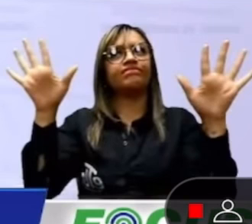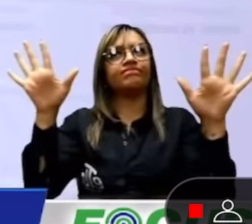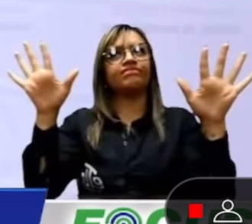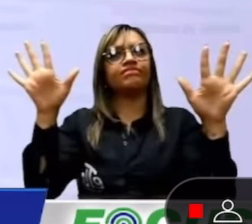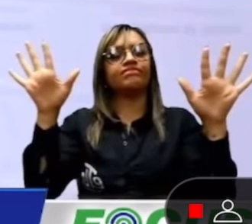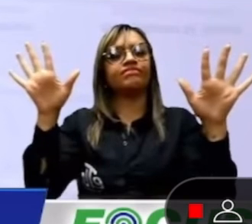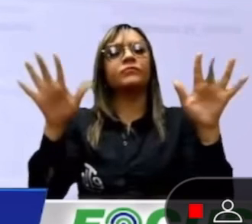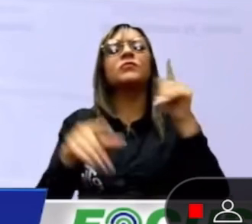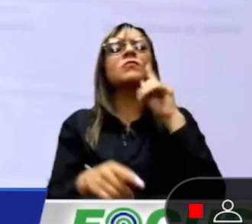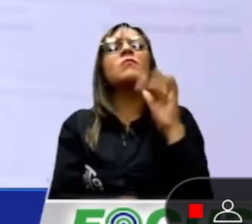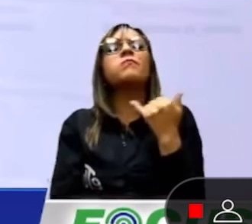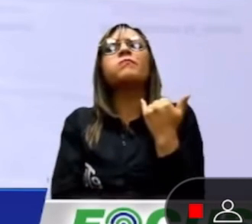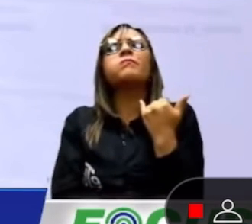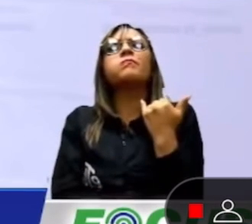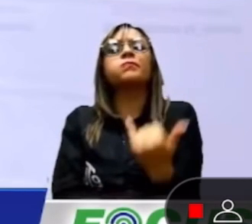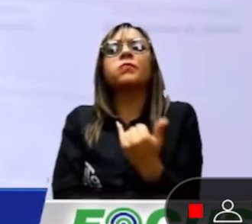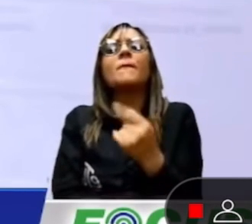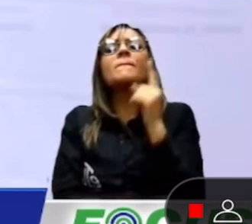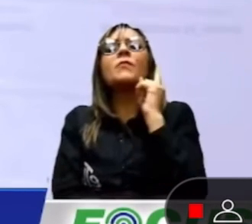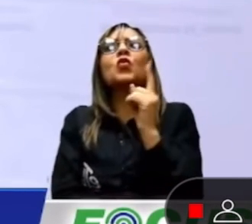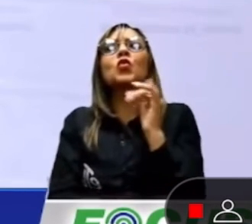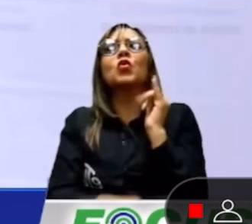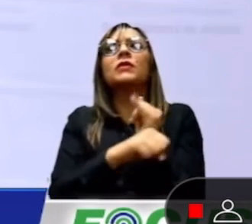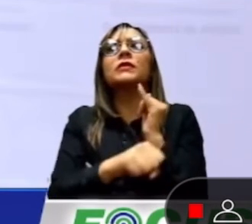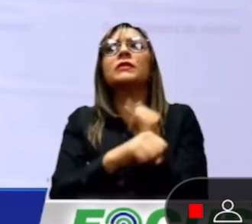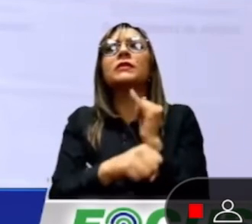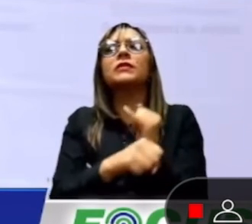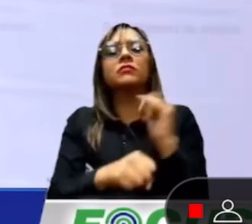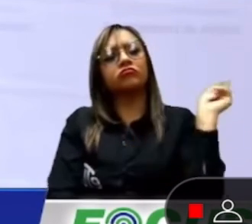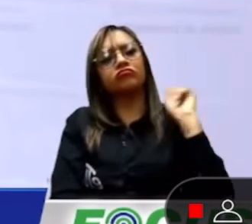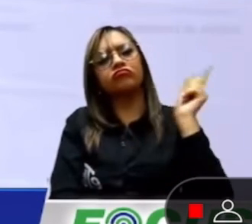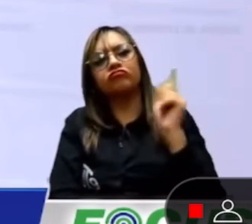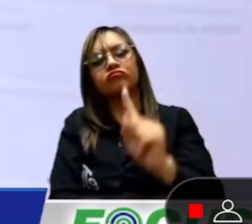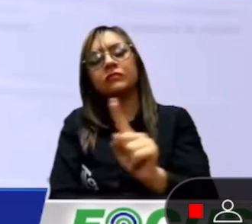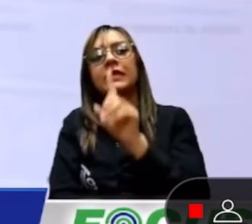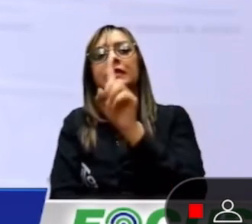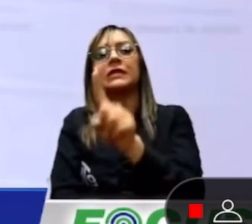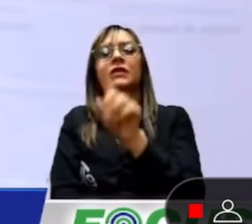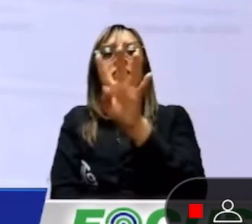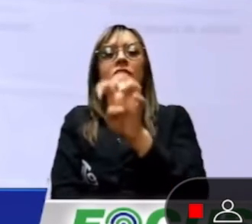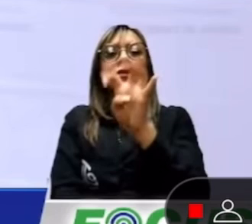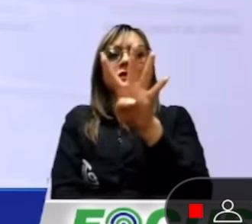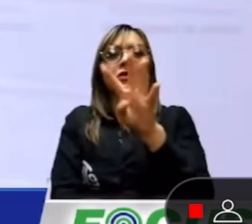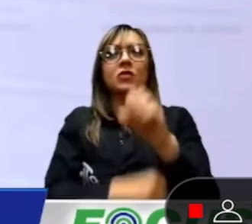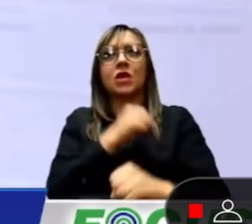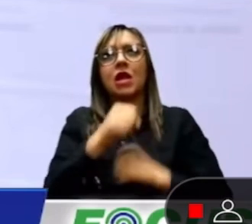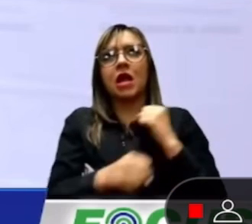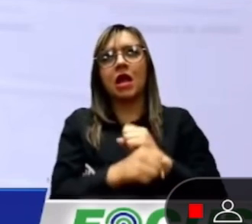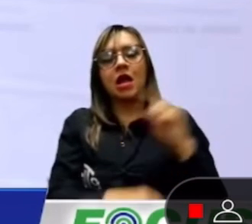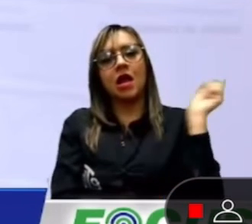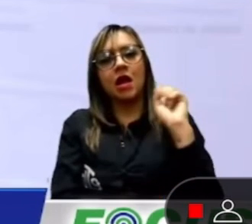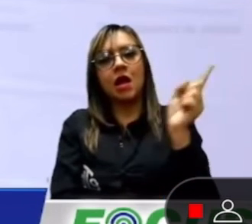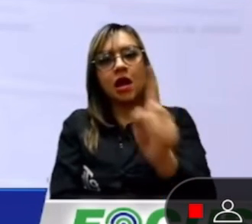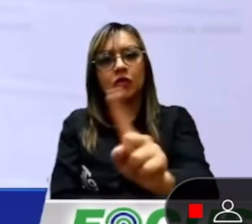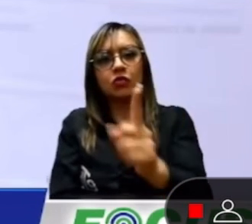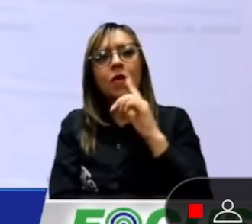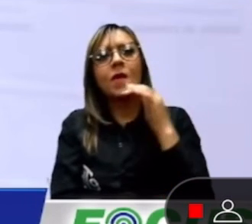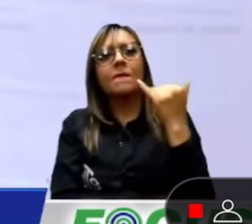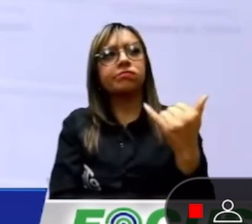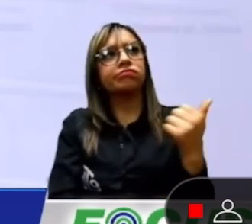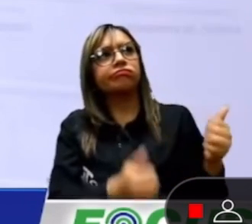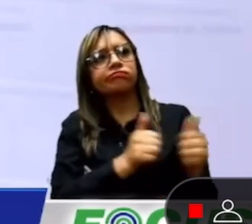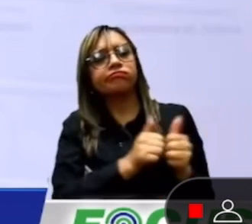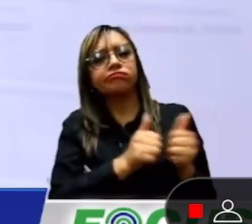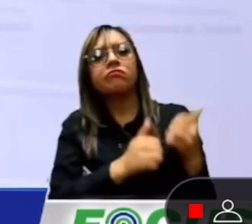de su existencia porque es una institución que a lo largo de 194 años de vida republicana nos